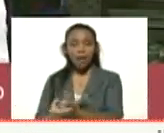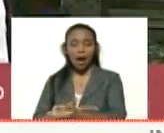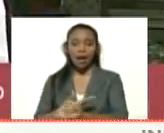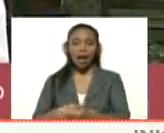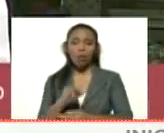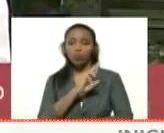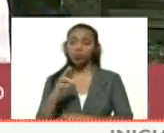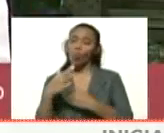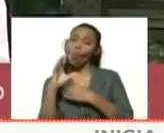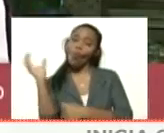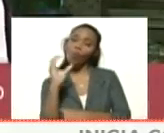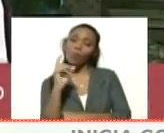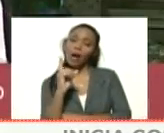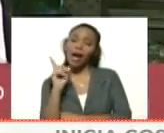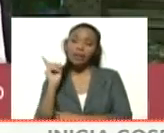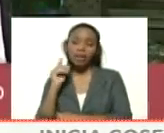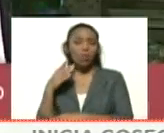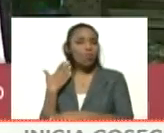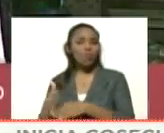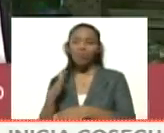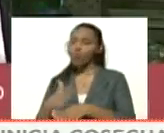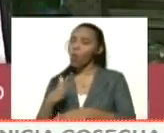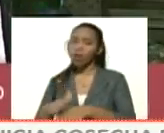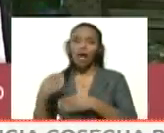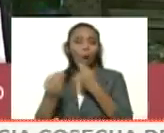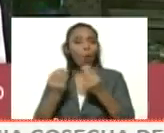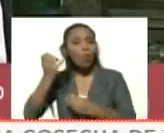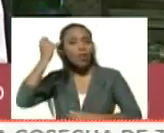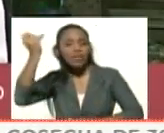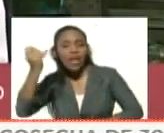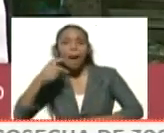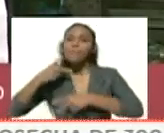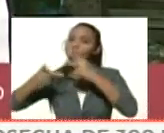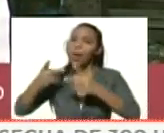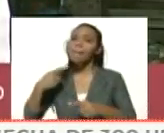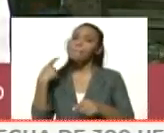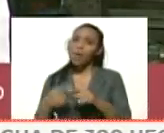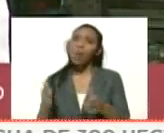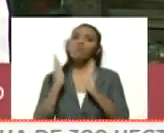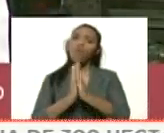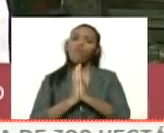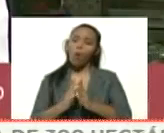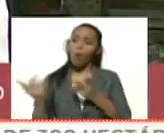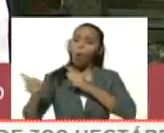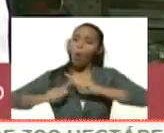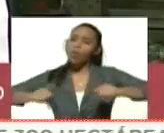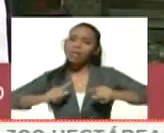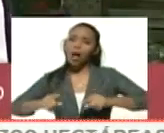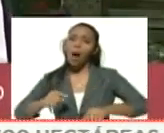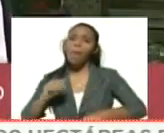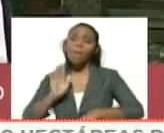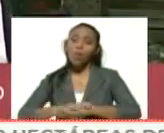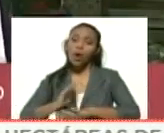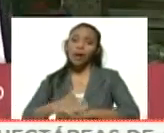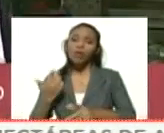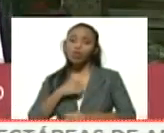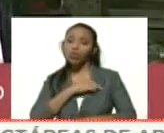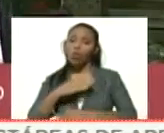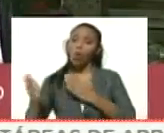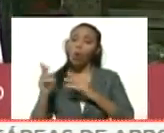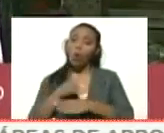independientemente de lo que pensemos desde el punto de vista político, pero que hubiera una coordinación puesto que compartimos con